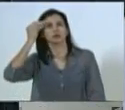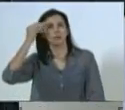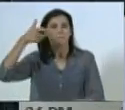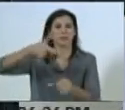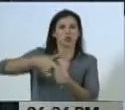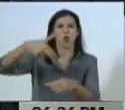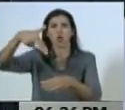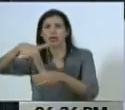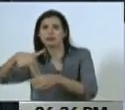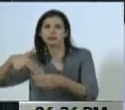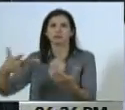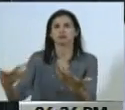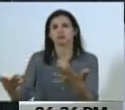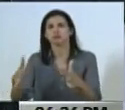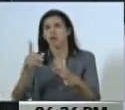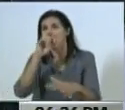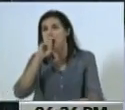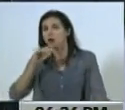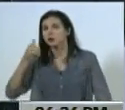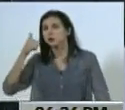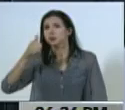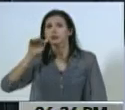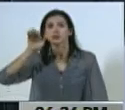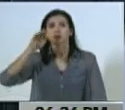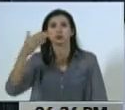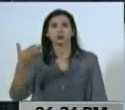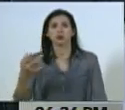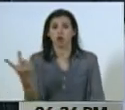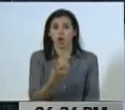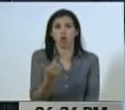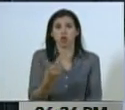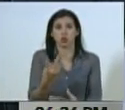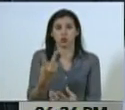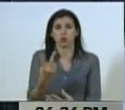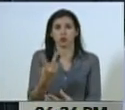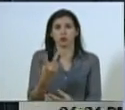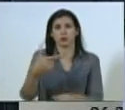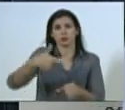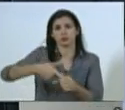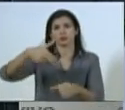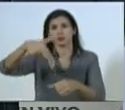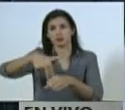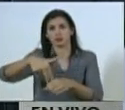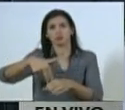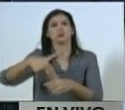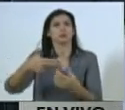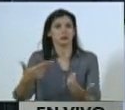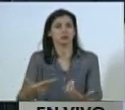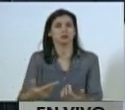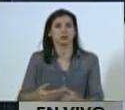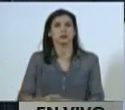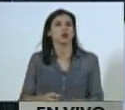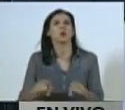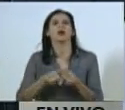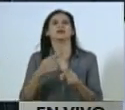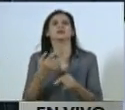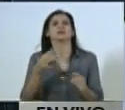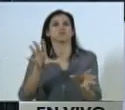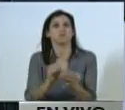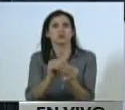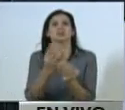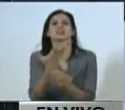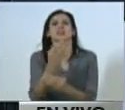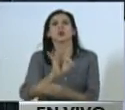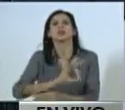gas, por muchos años, los dos juntos ocuparán el 50% de la matriz